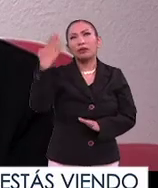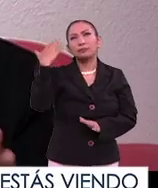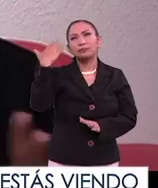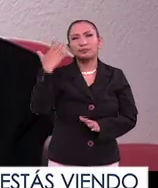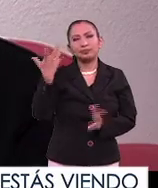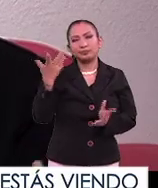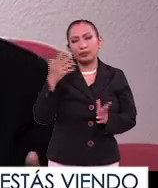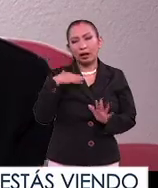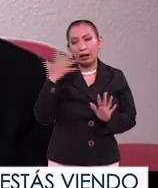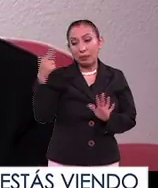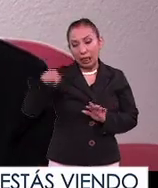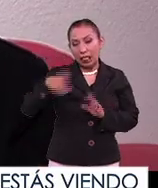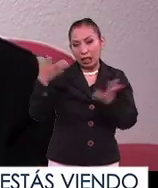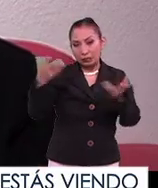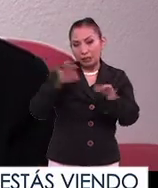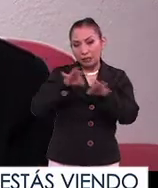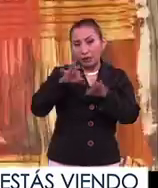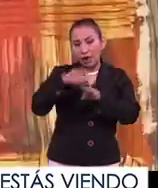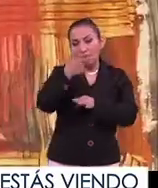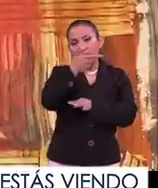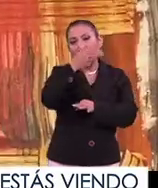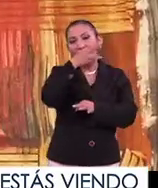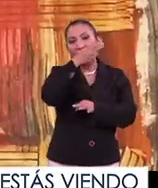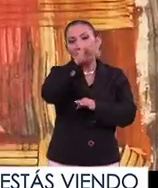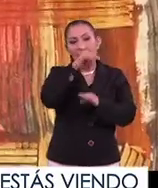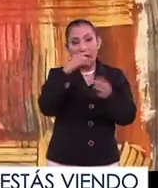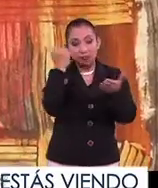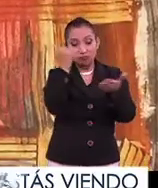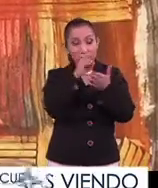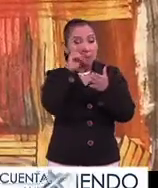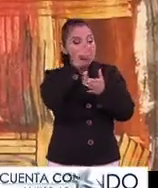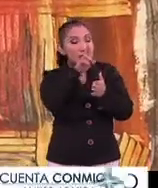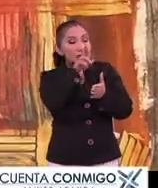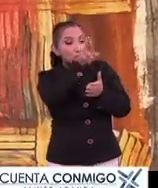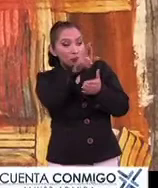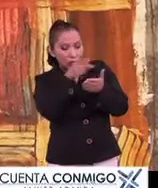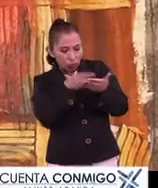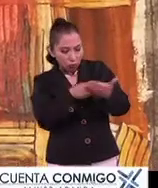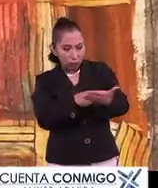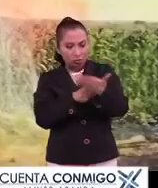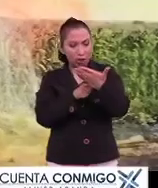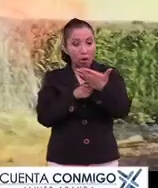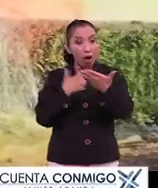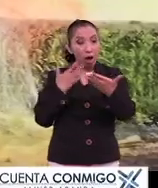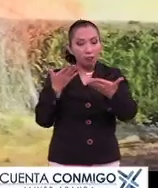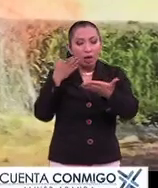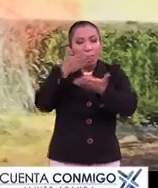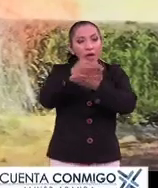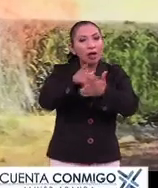Hace el trabajo de la gráfica y luego, una vez visto el resultado, interviene nuevamente